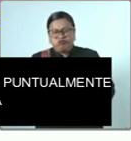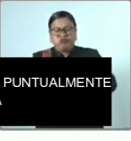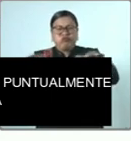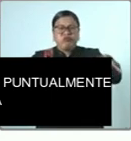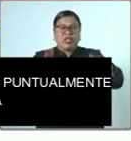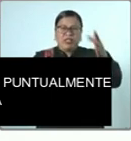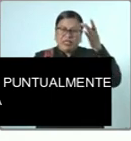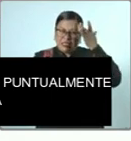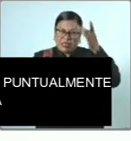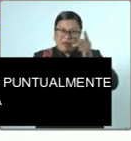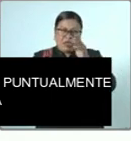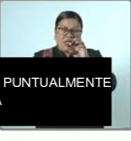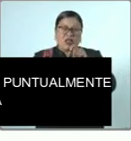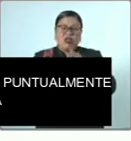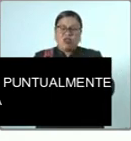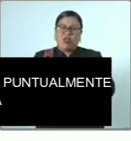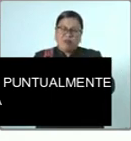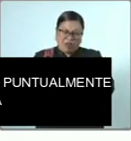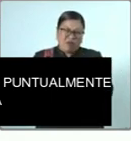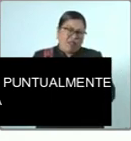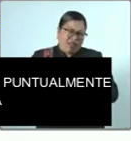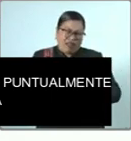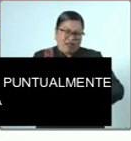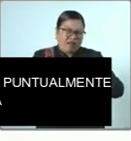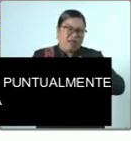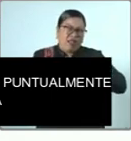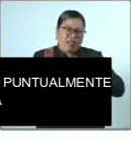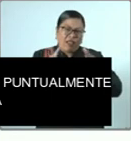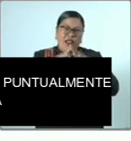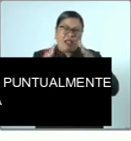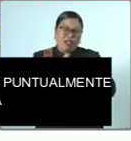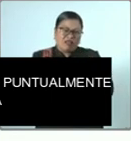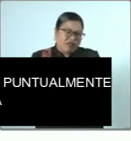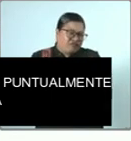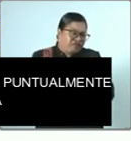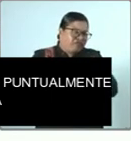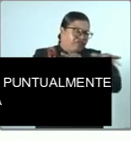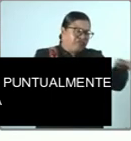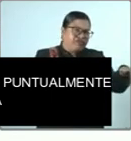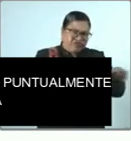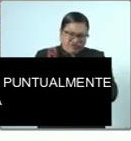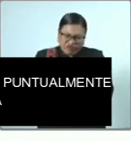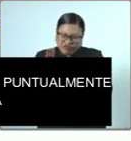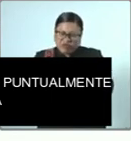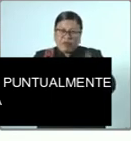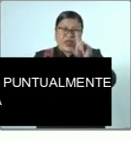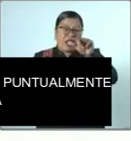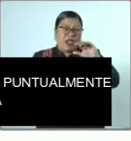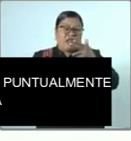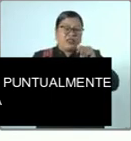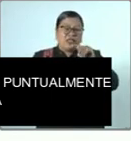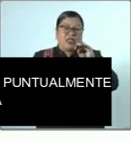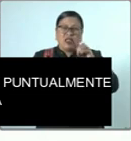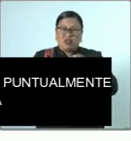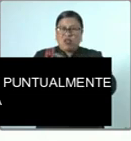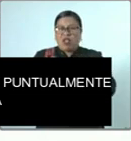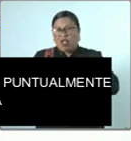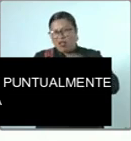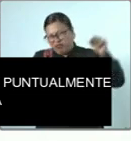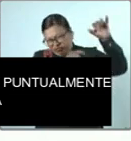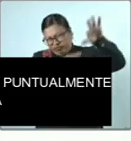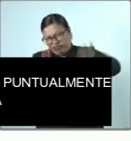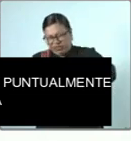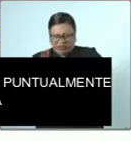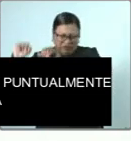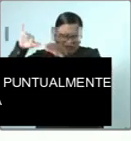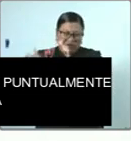sobre la vialidad principal de esta comunidad, afectando algunos domicilios. En Santa Catarina La Chatao, movimiento de laderas. En